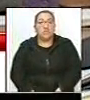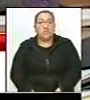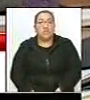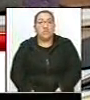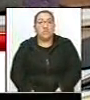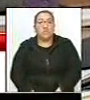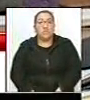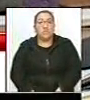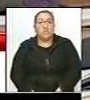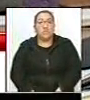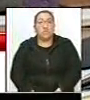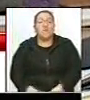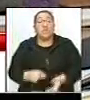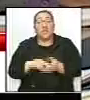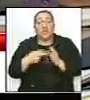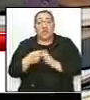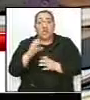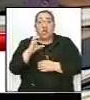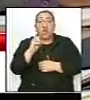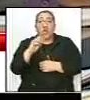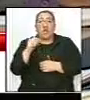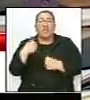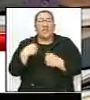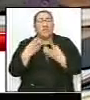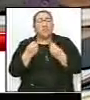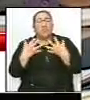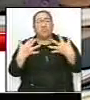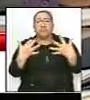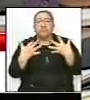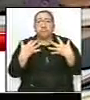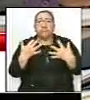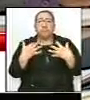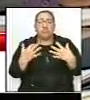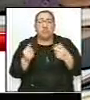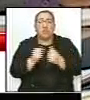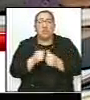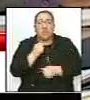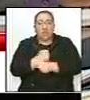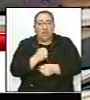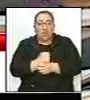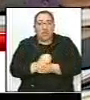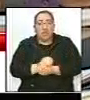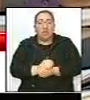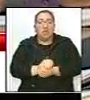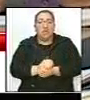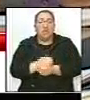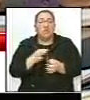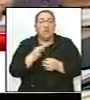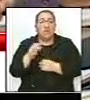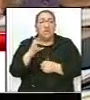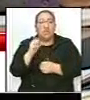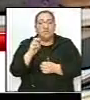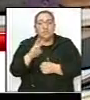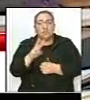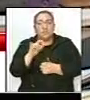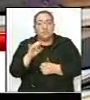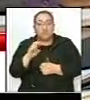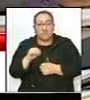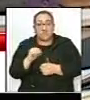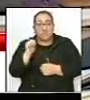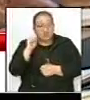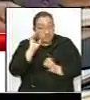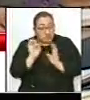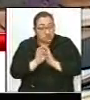coca tradicional tiene una demanda de mercado similar a la de la producción en la provincia de la coca. Es decir, si